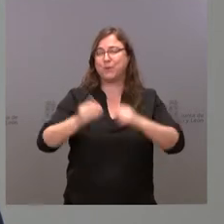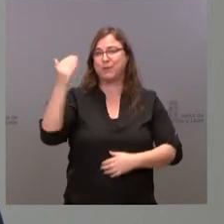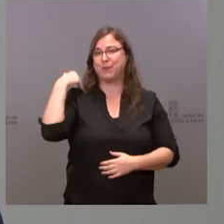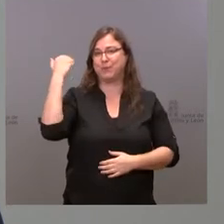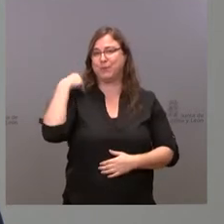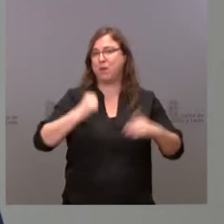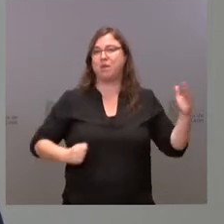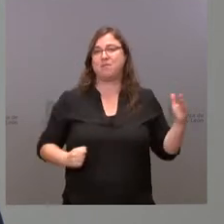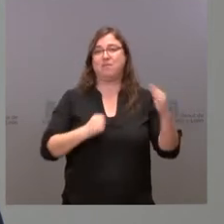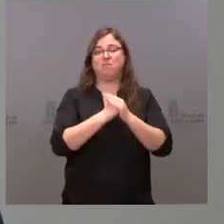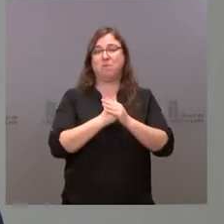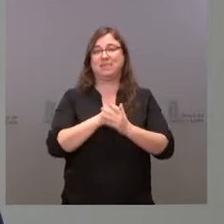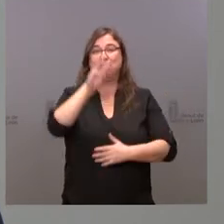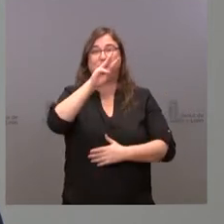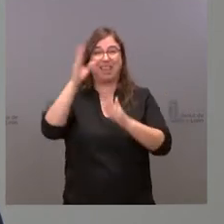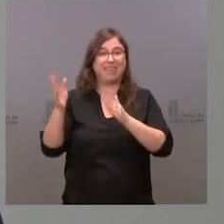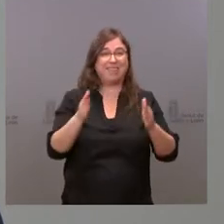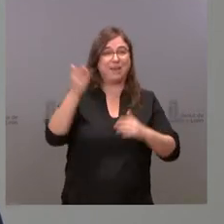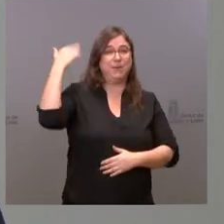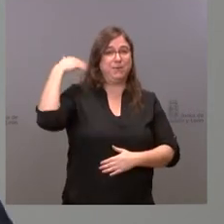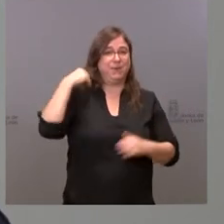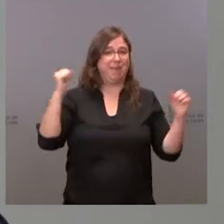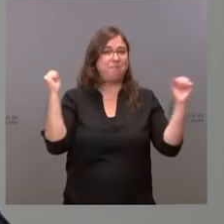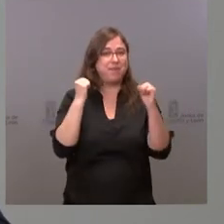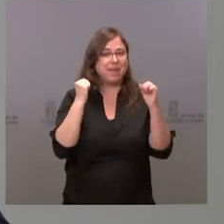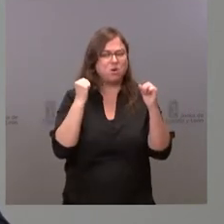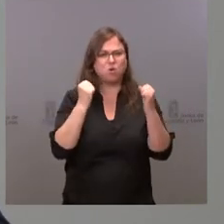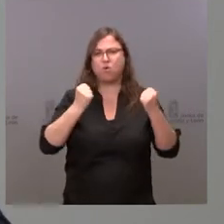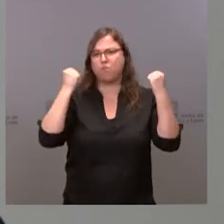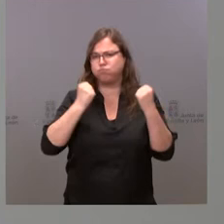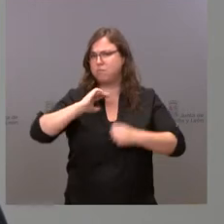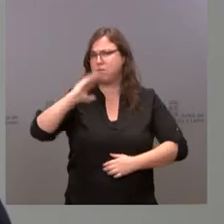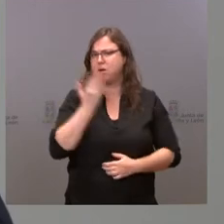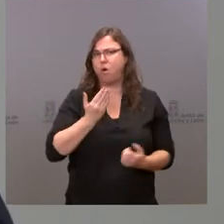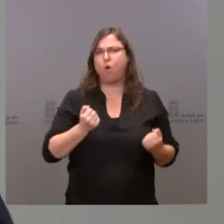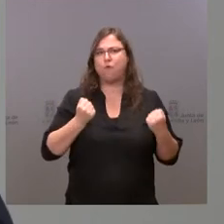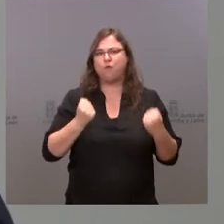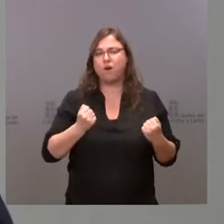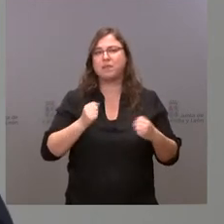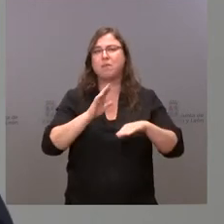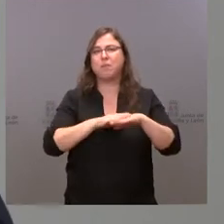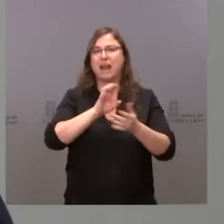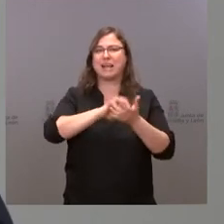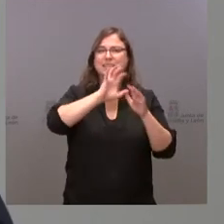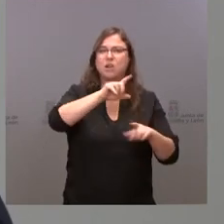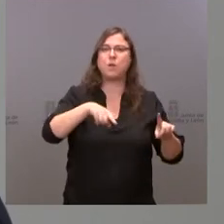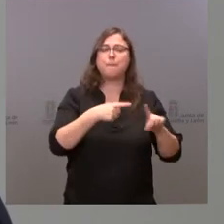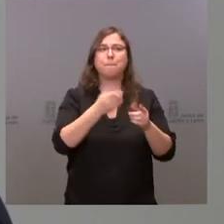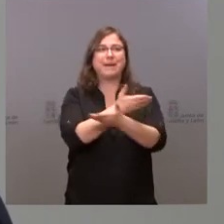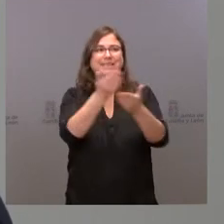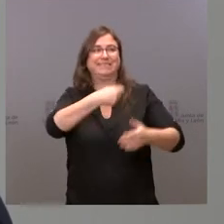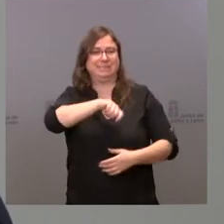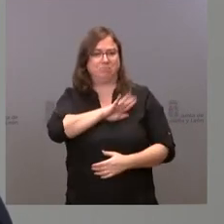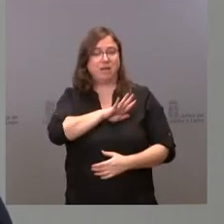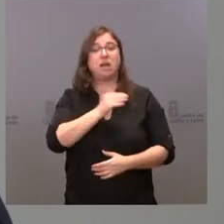desde la tercera onda pandémica a la del pasado invierno que fue que golpeó duramente tanto a castilla y león como el resto de españa'